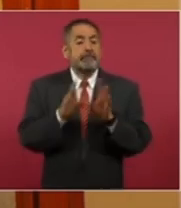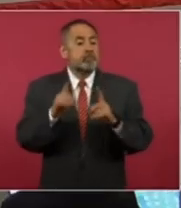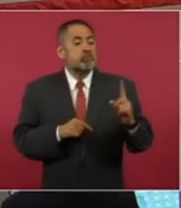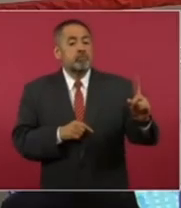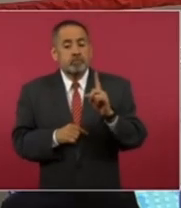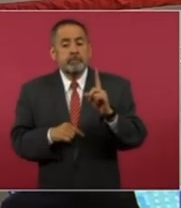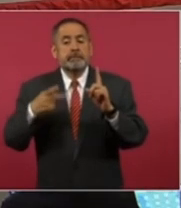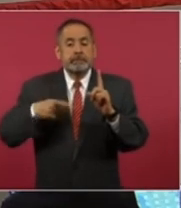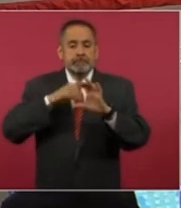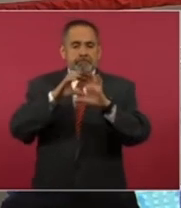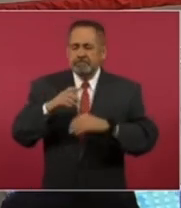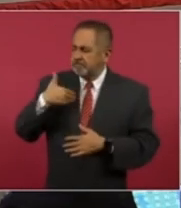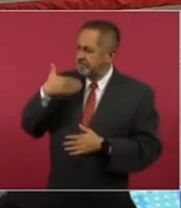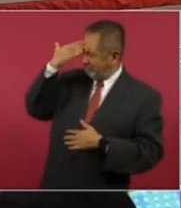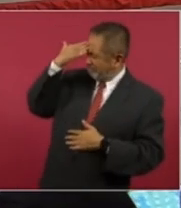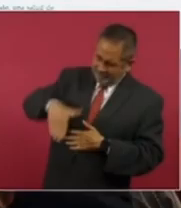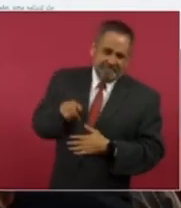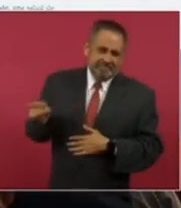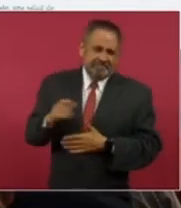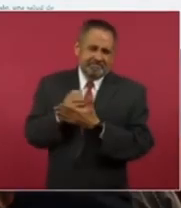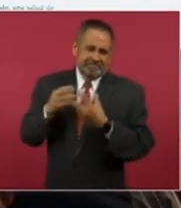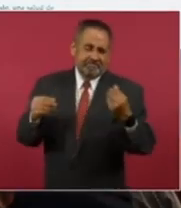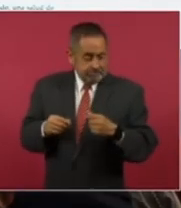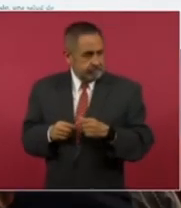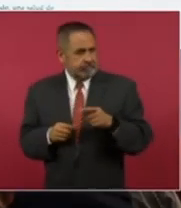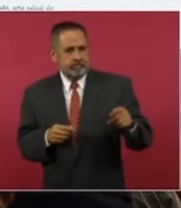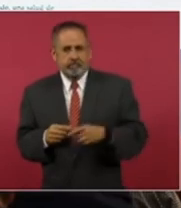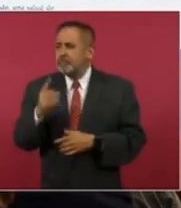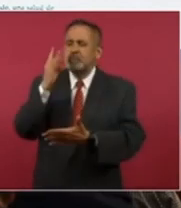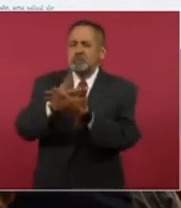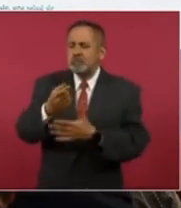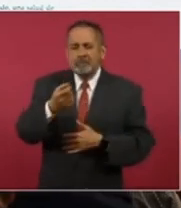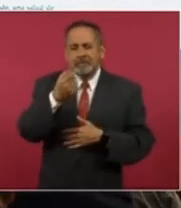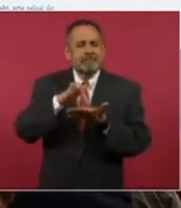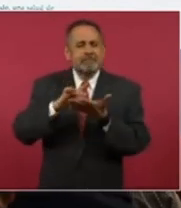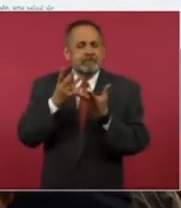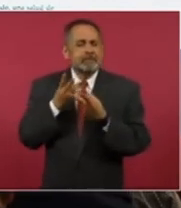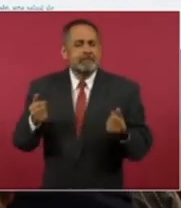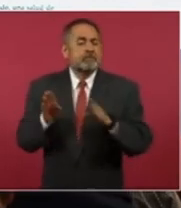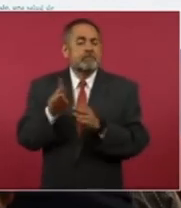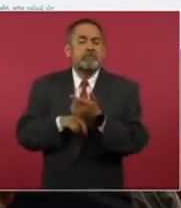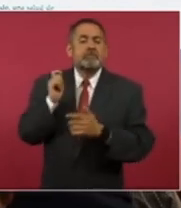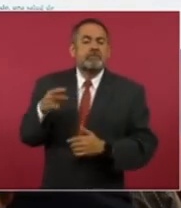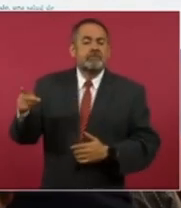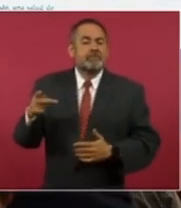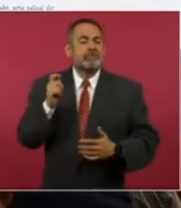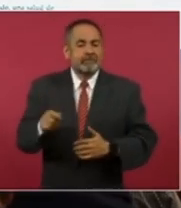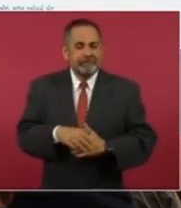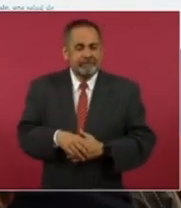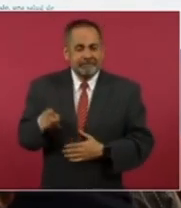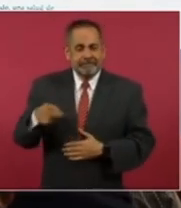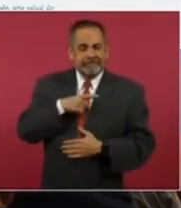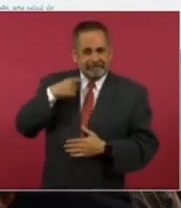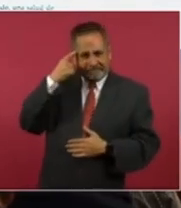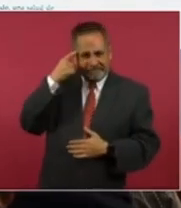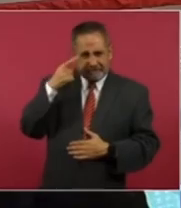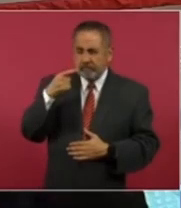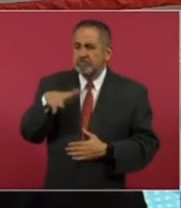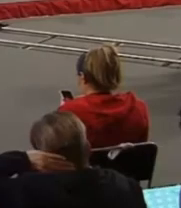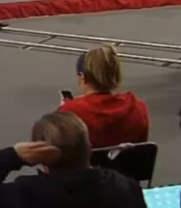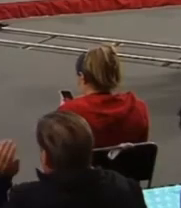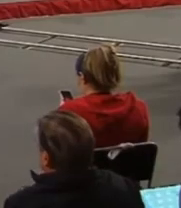pronunció: "Yo sé el remedio, la única medicina para vuestros males, señor, solo hay que buscar a un hombre